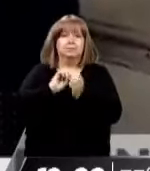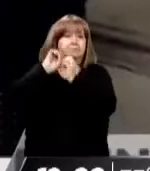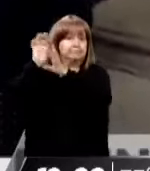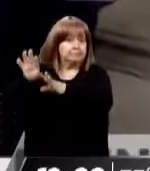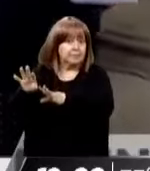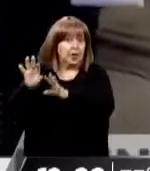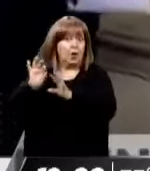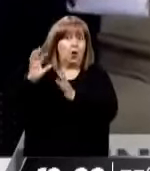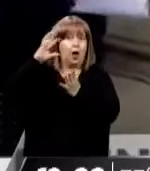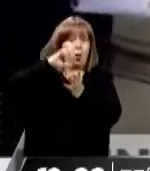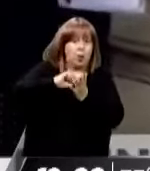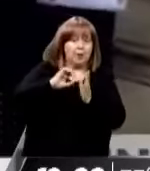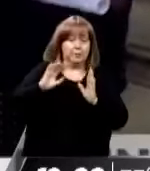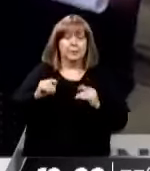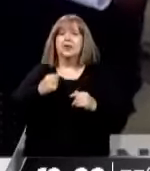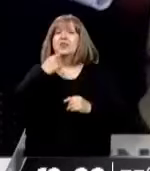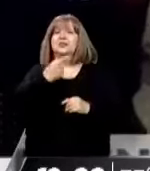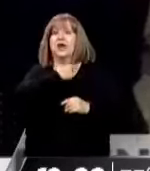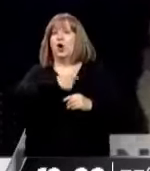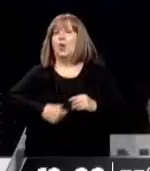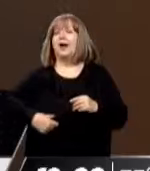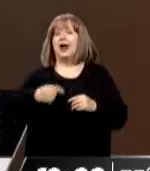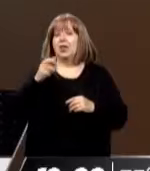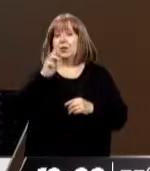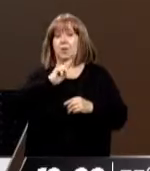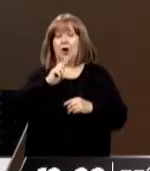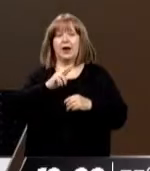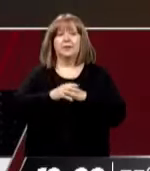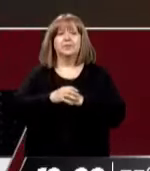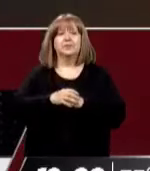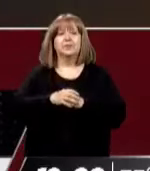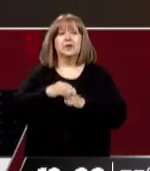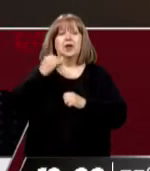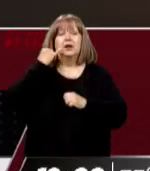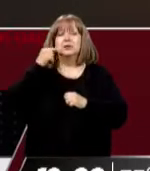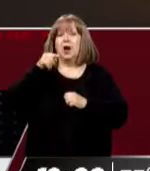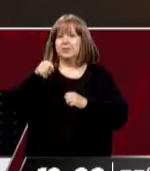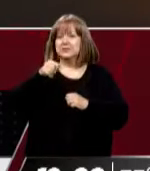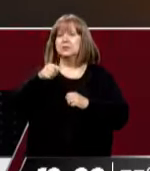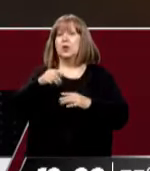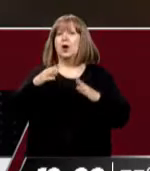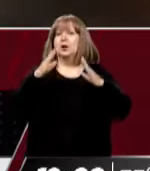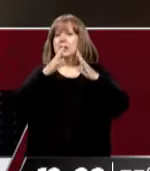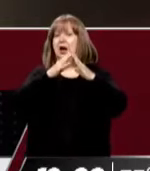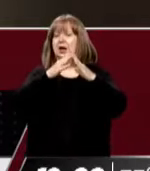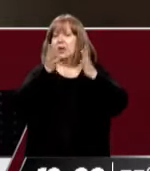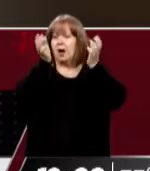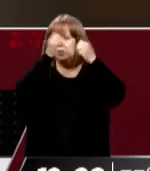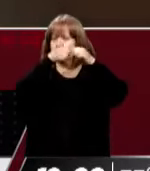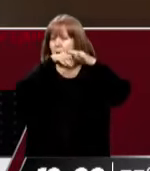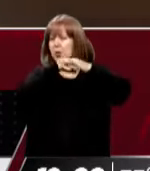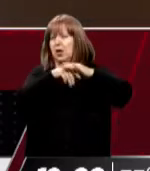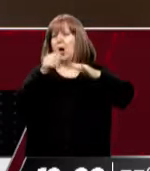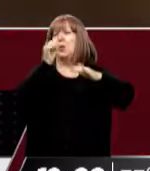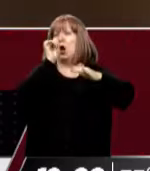oficialmente daba cuenta de la detención de Facundo Jones Wallace. Se encontraba solo en el momento de su captura, en estado de